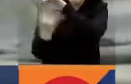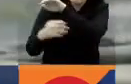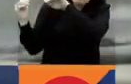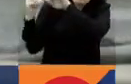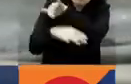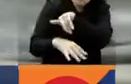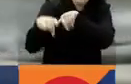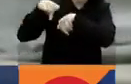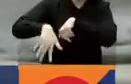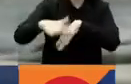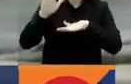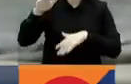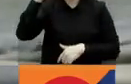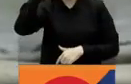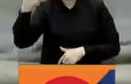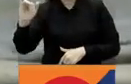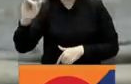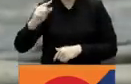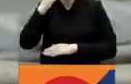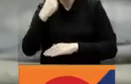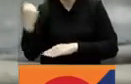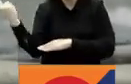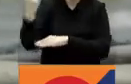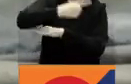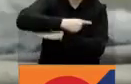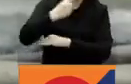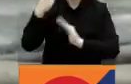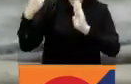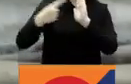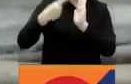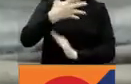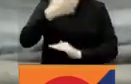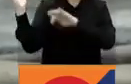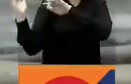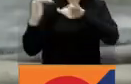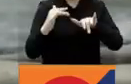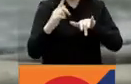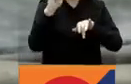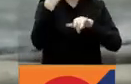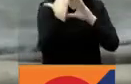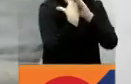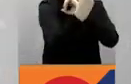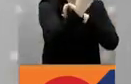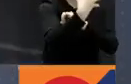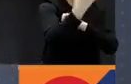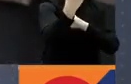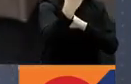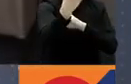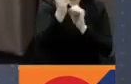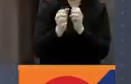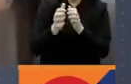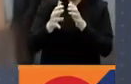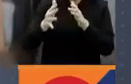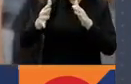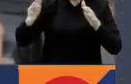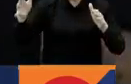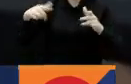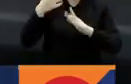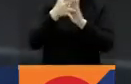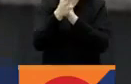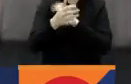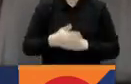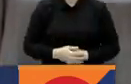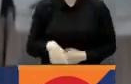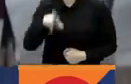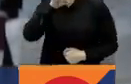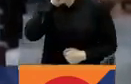día llegan 1.500 de ellos, pero solo 500 pueden salir de este lugar. Ampliación en minutos. En Bucaramanga hay más de